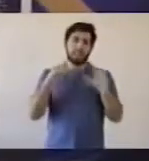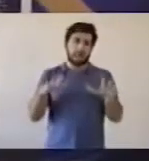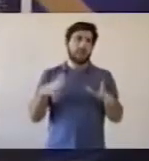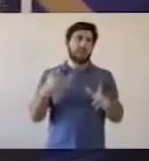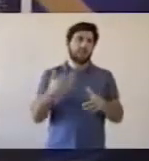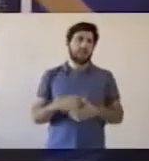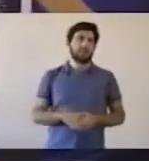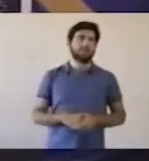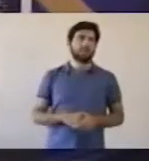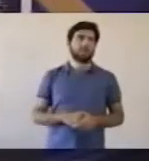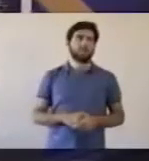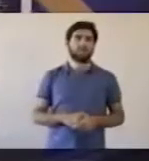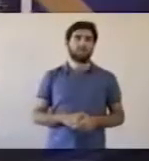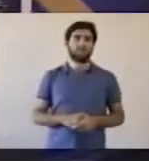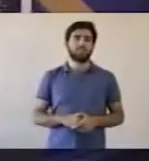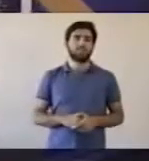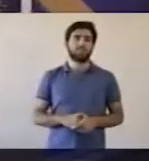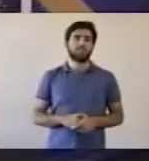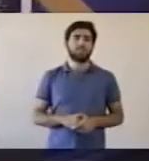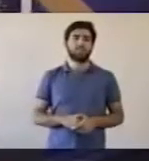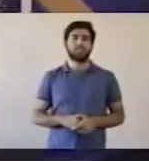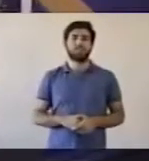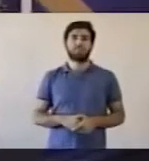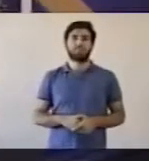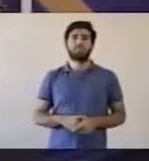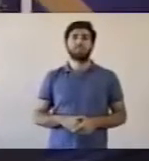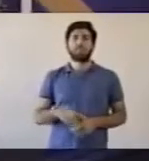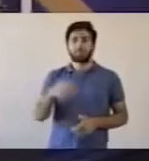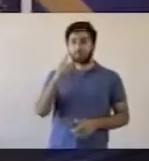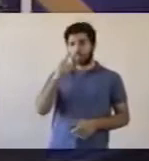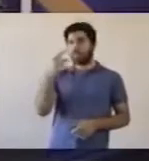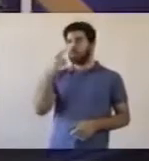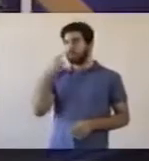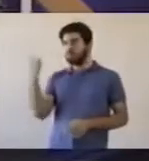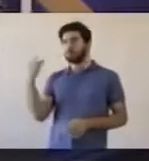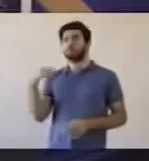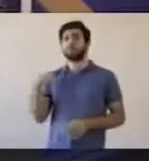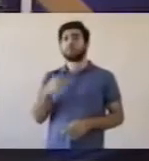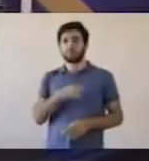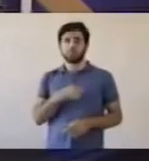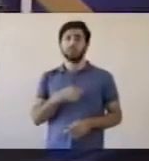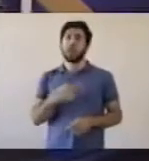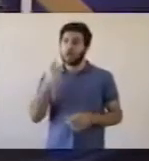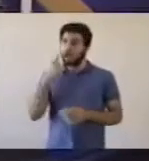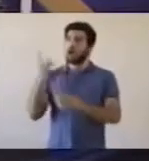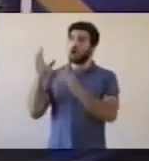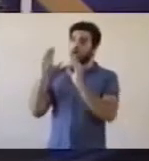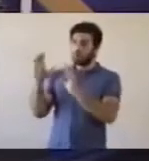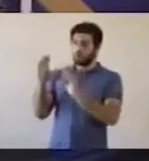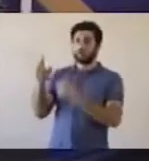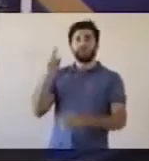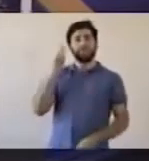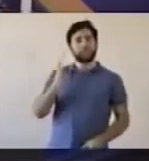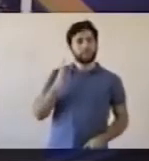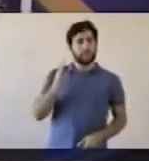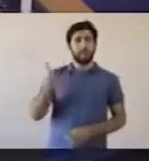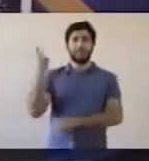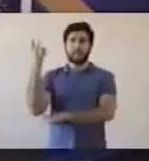En este momento vamos a ver también la relación de los